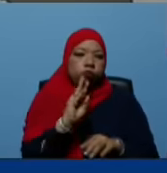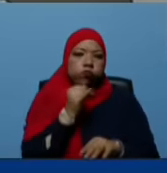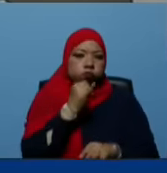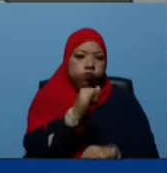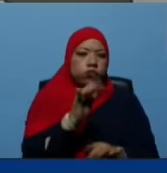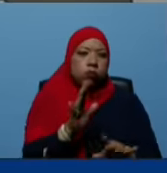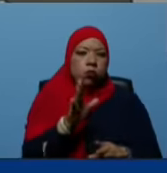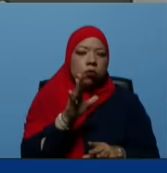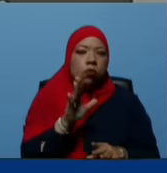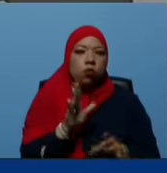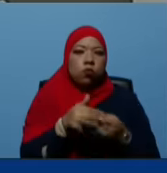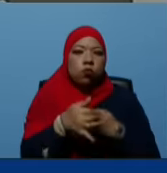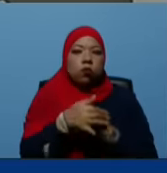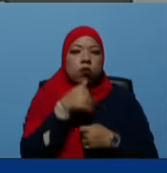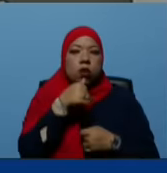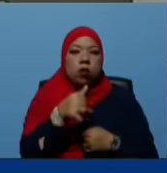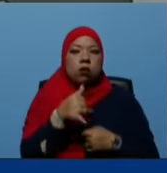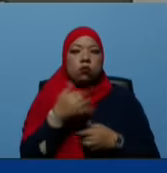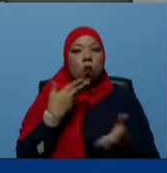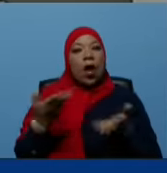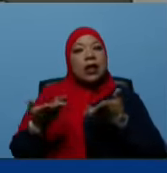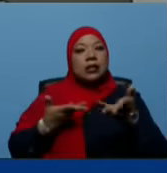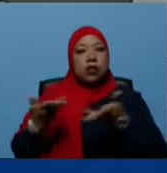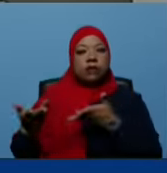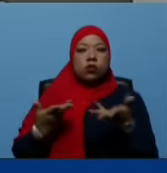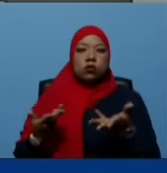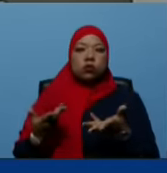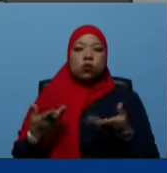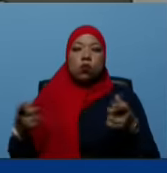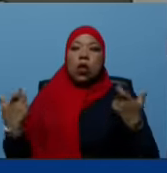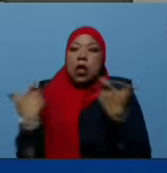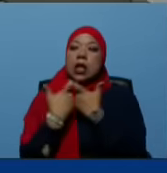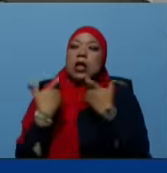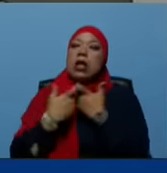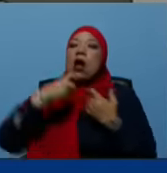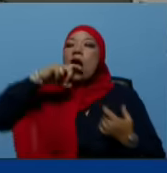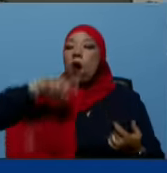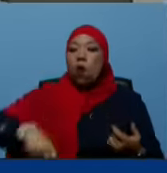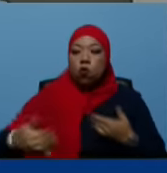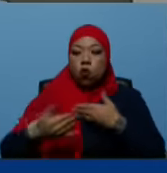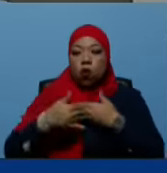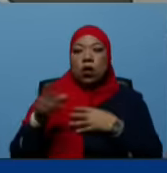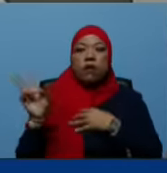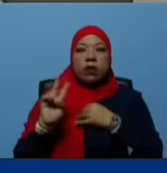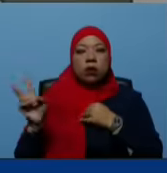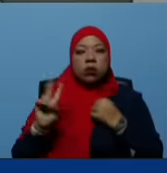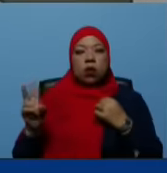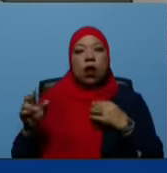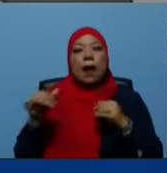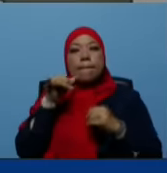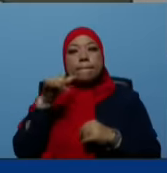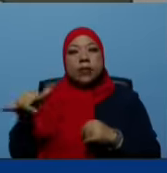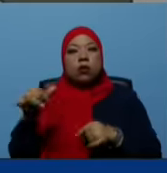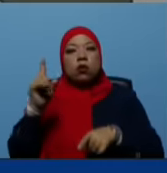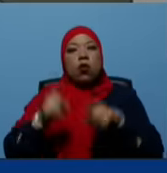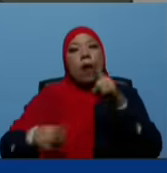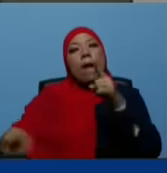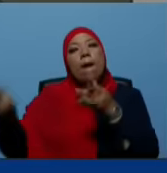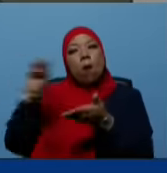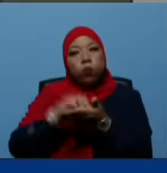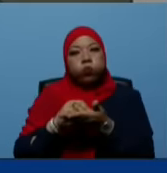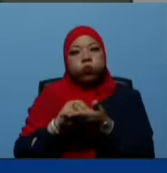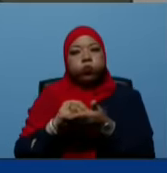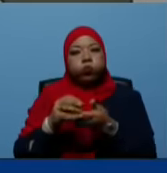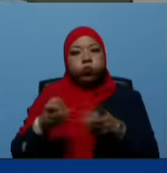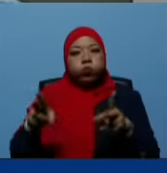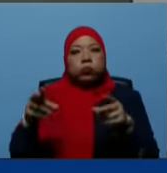Una cuenta Anonymous al servicio de la guerra del odio contra Venezuela amenazó en varias oportunidades